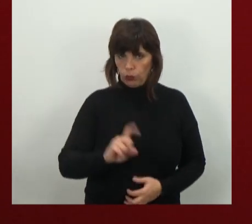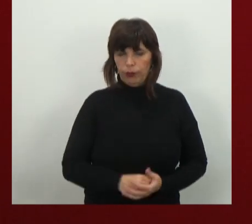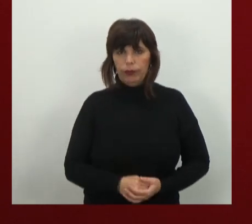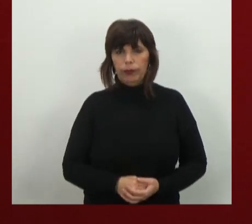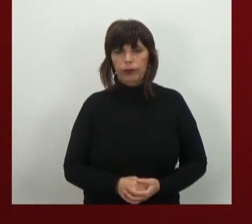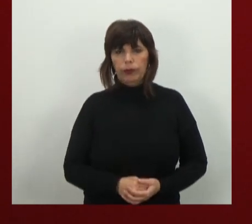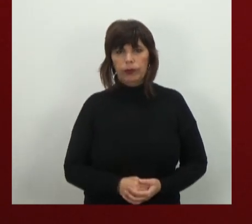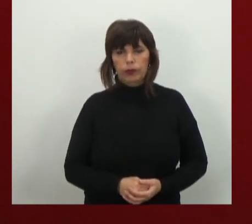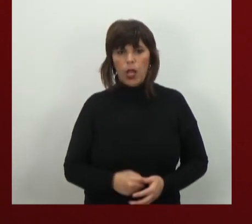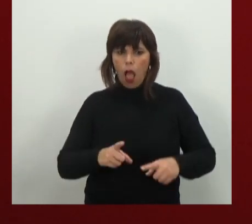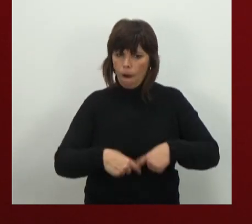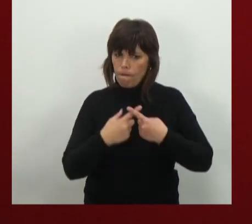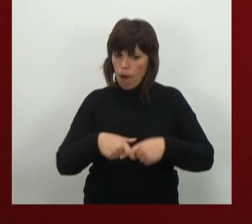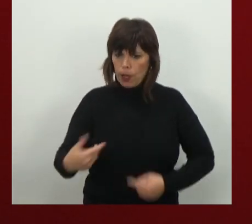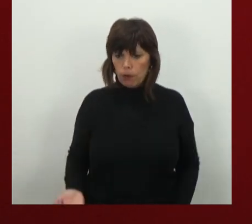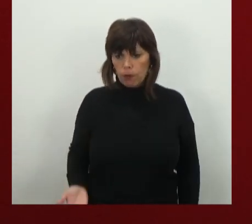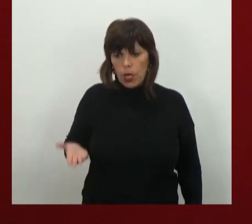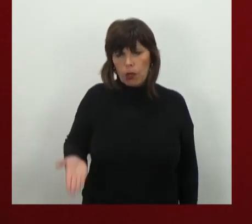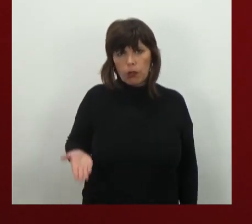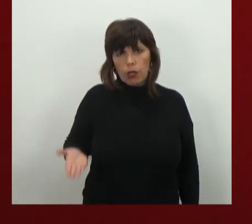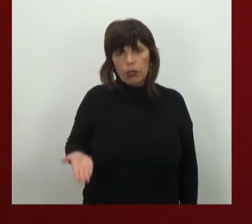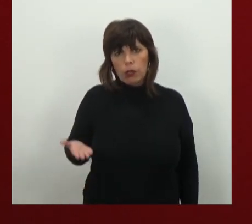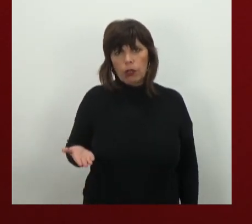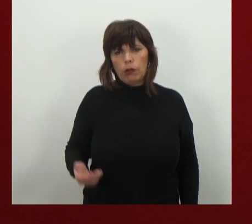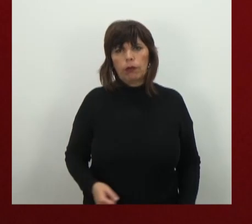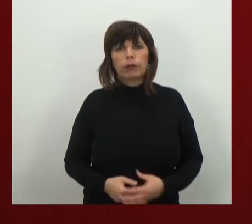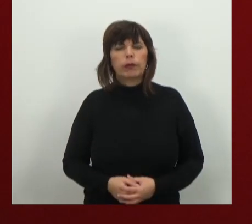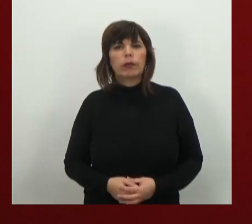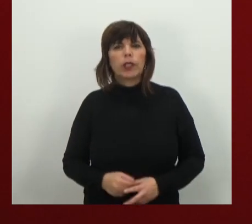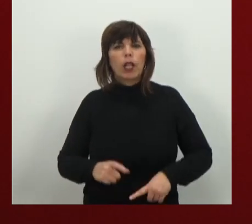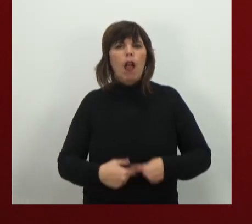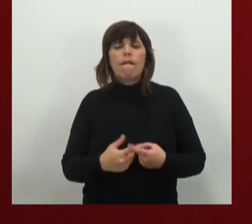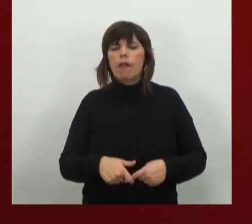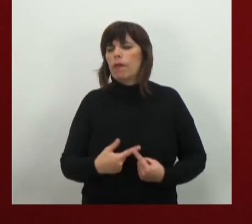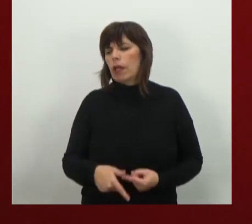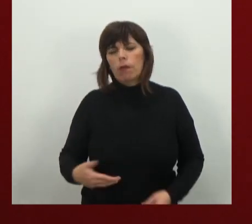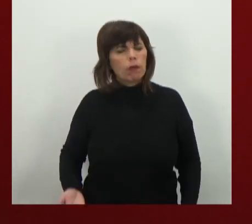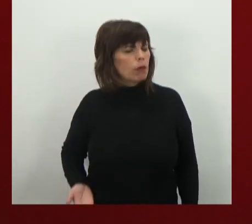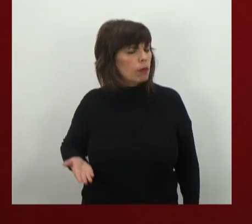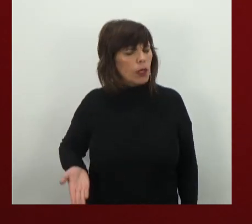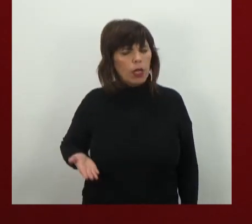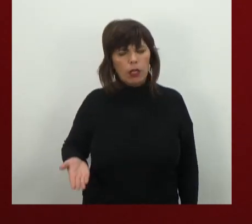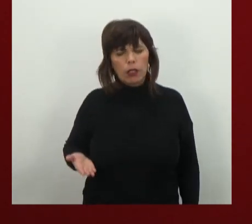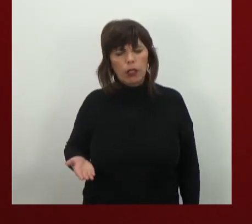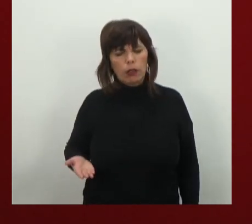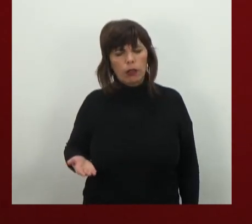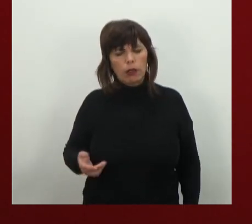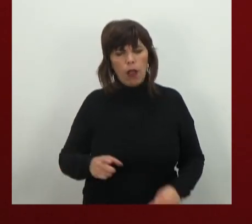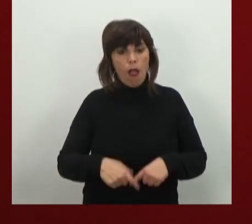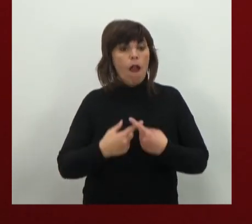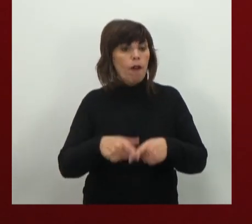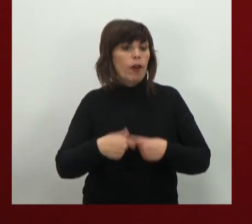La familia es muy importante. La familia es muy importante. Tu familia